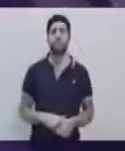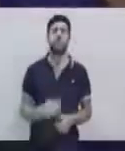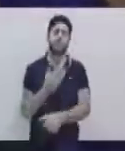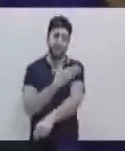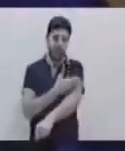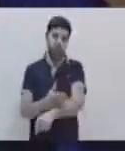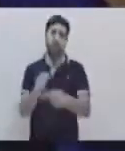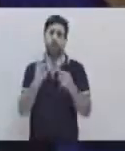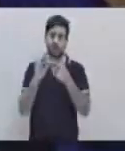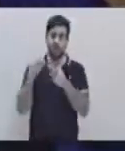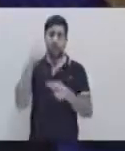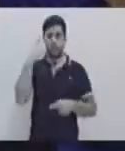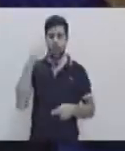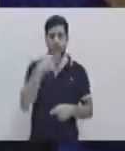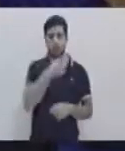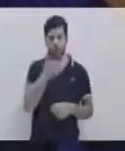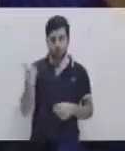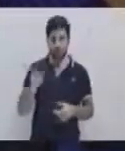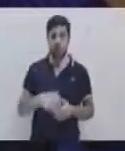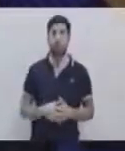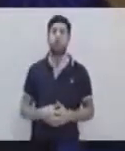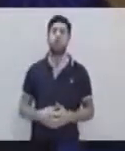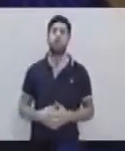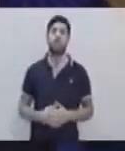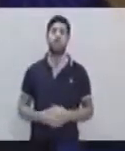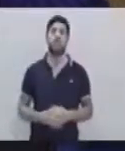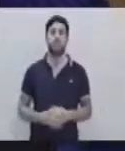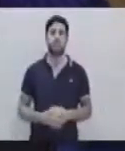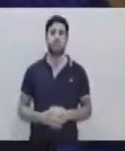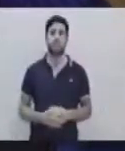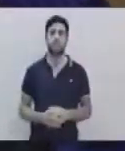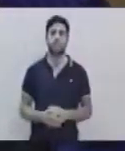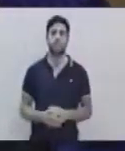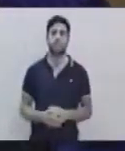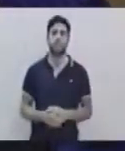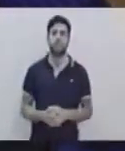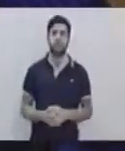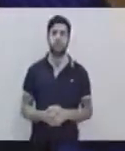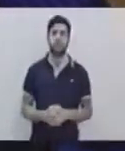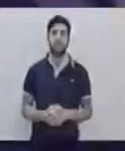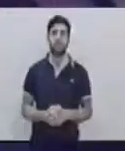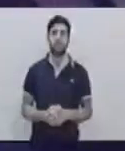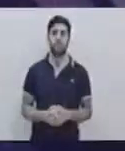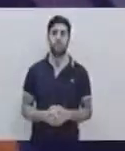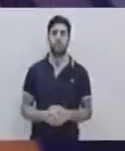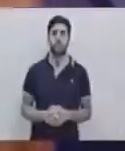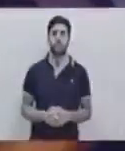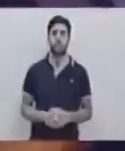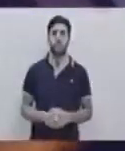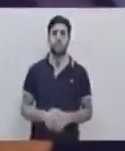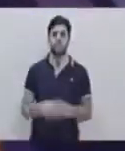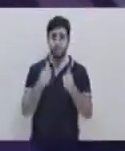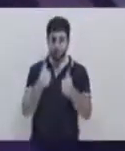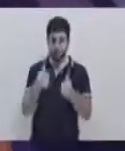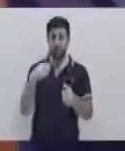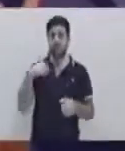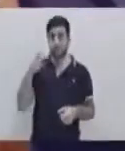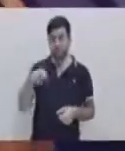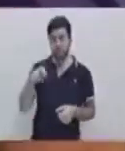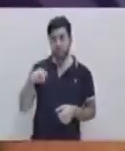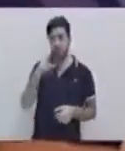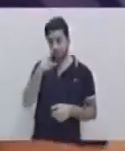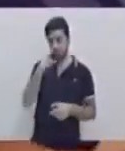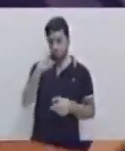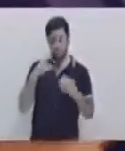escribí especialmente para ustedes y la he titulado Un viaje hacia el occidente del país. Necesito que utilices